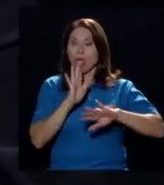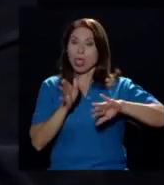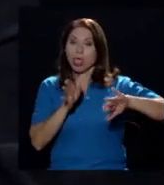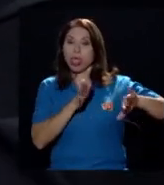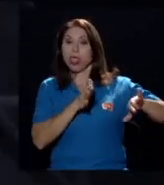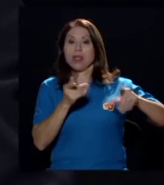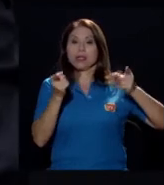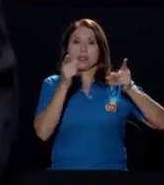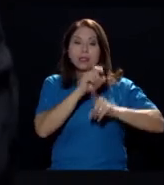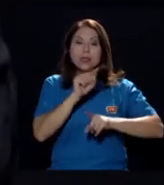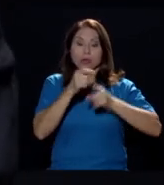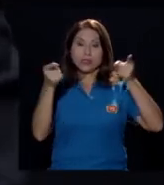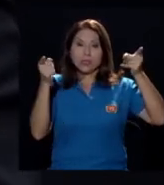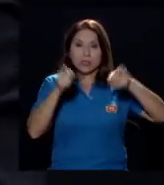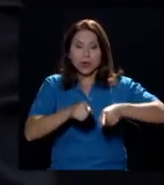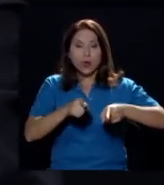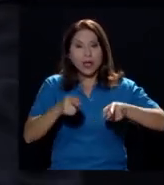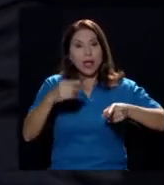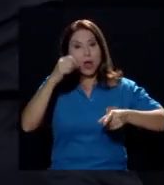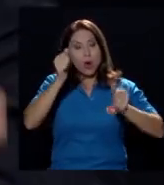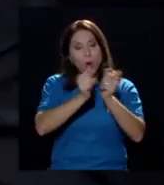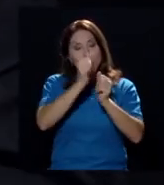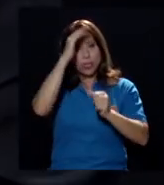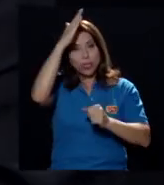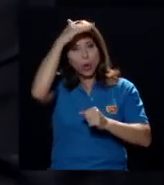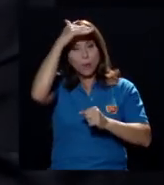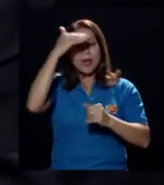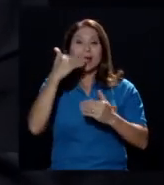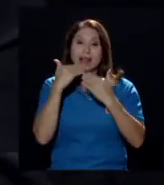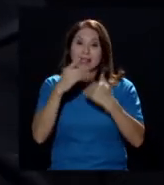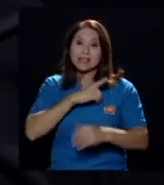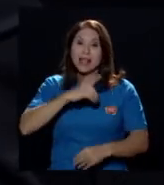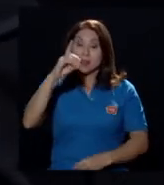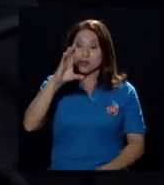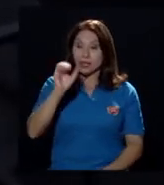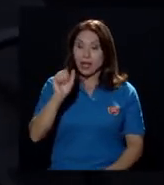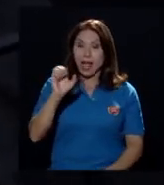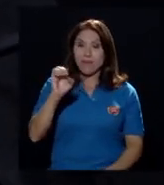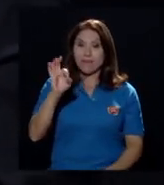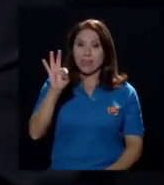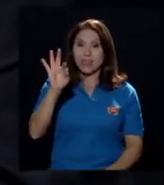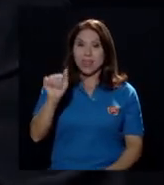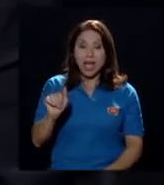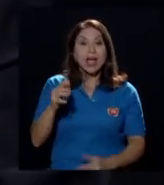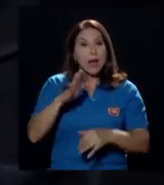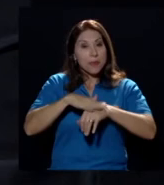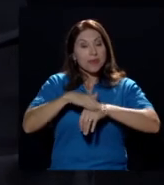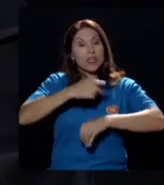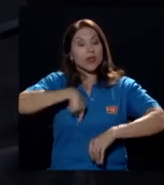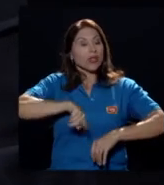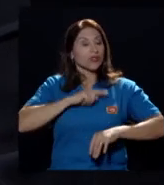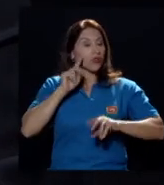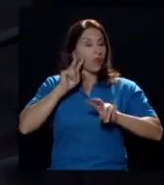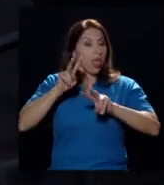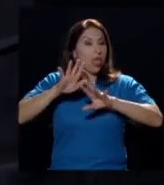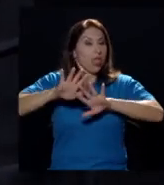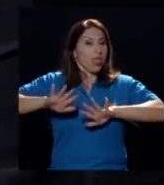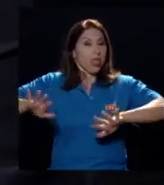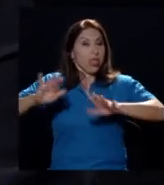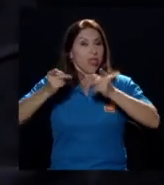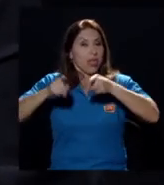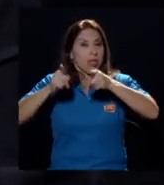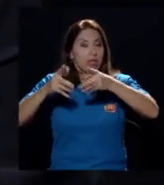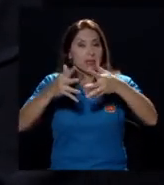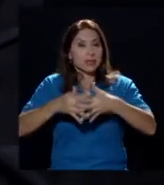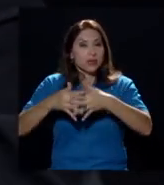permitido aislarnos un poco de toda esta discusión en Estados Unidos, pues tenemos un instrumento jurídico que, si bien es cierto, puede ser